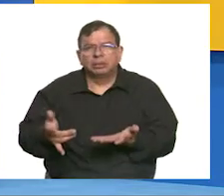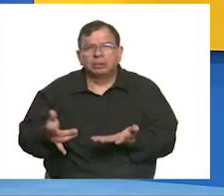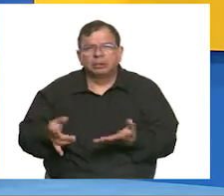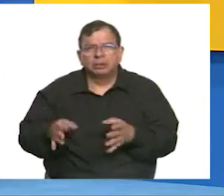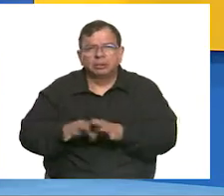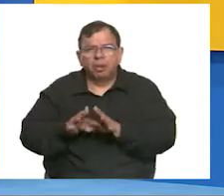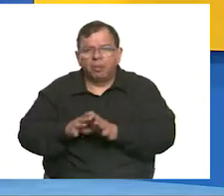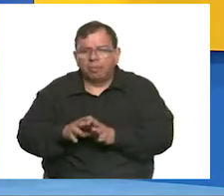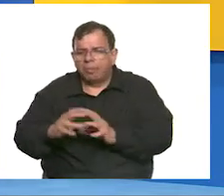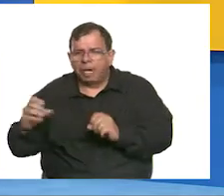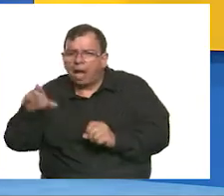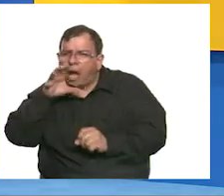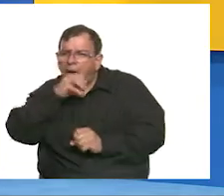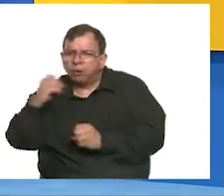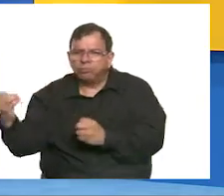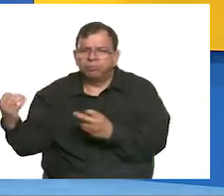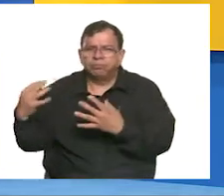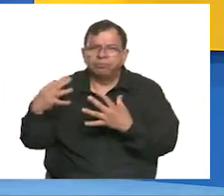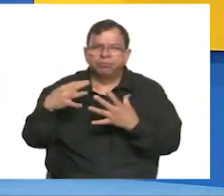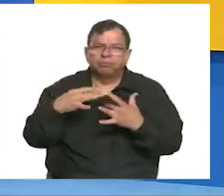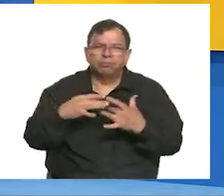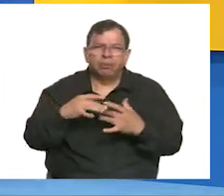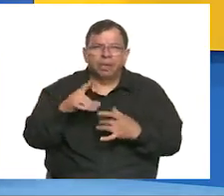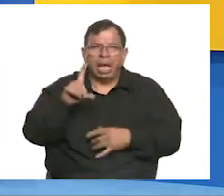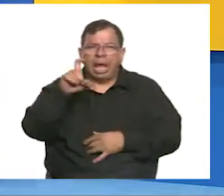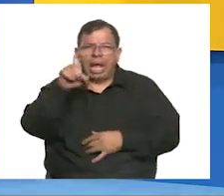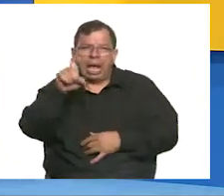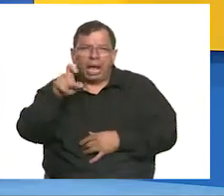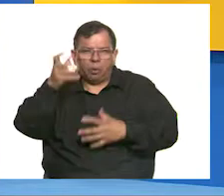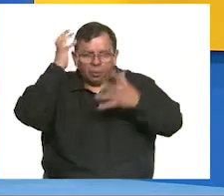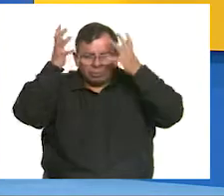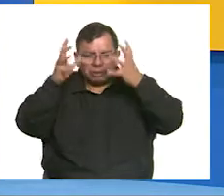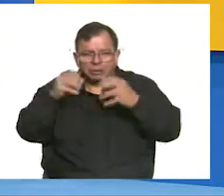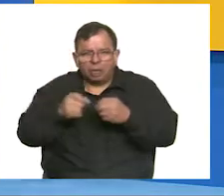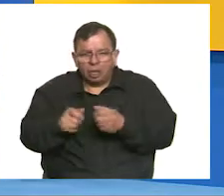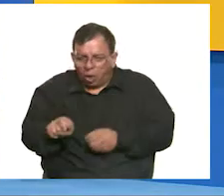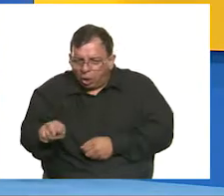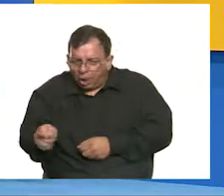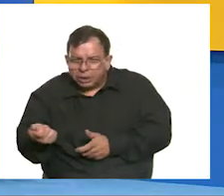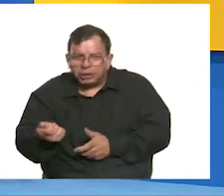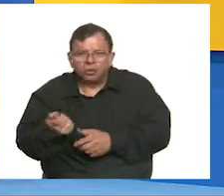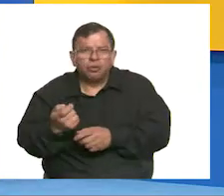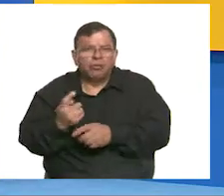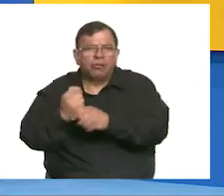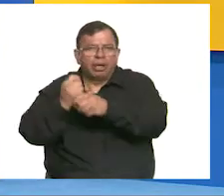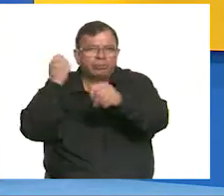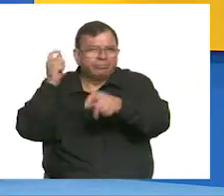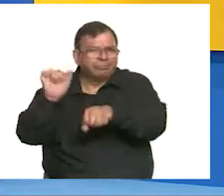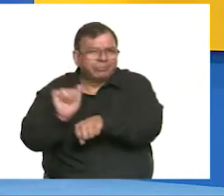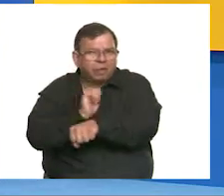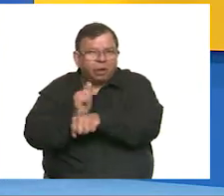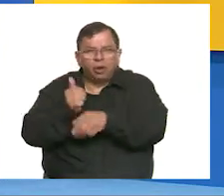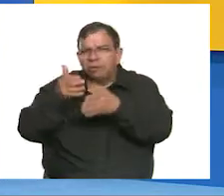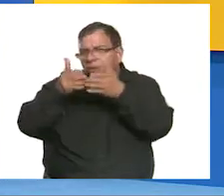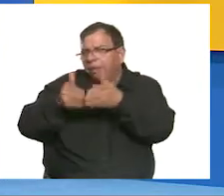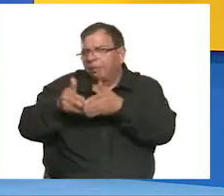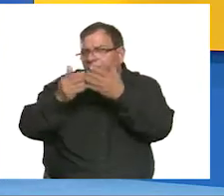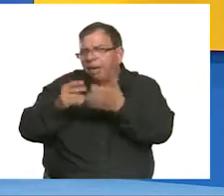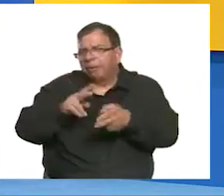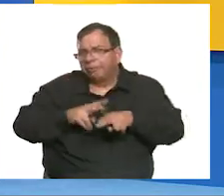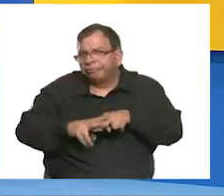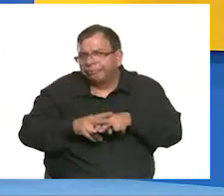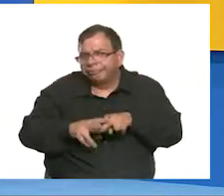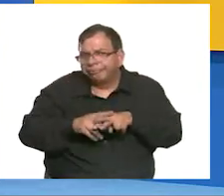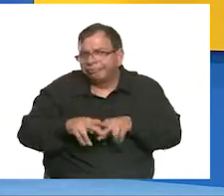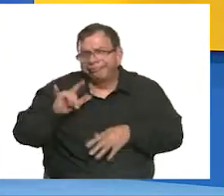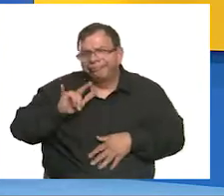de calefacción, los calentadores de agua, las estufas, los transportes como coches, barcos, trenes